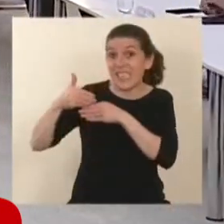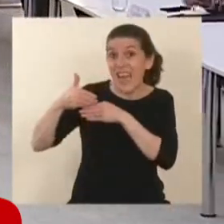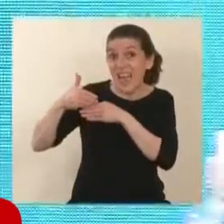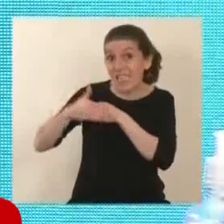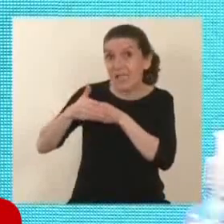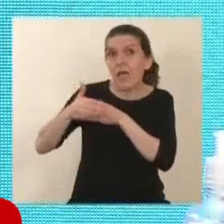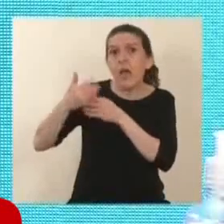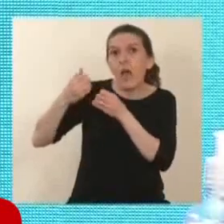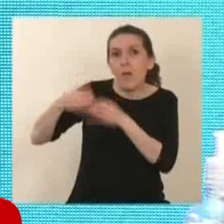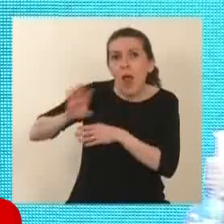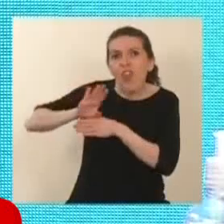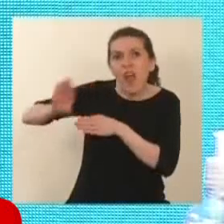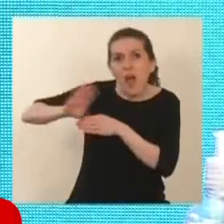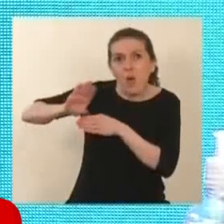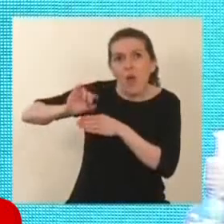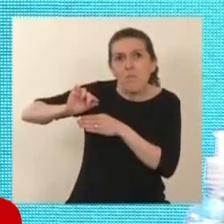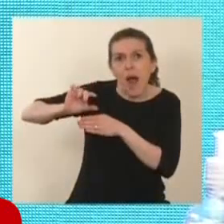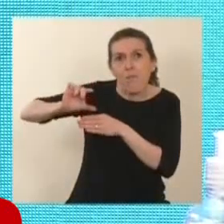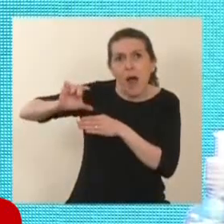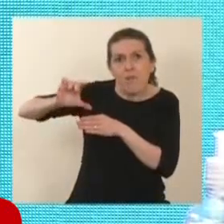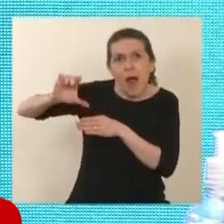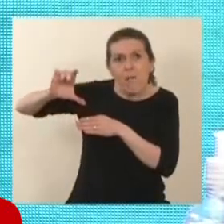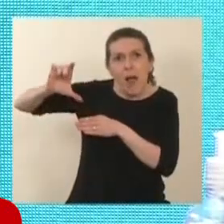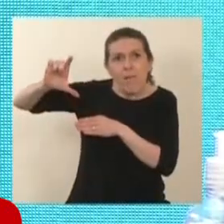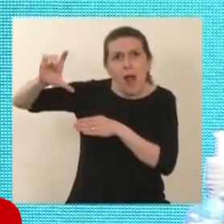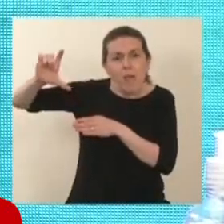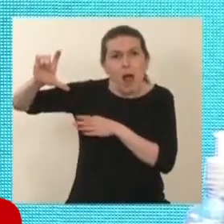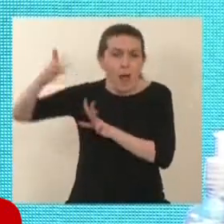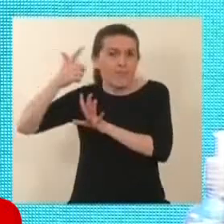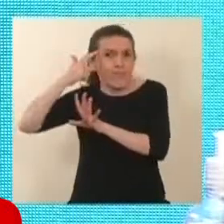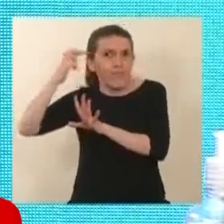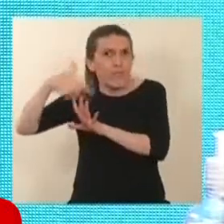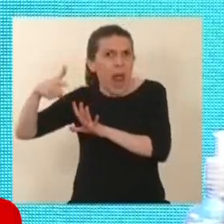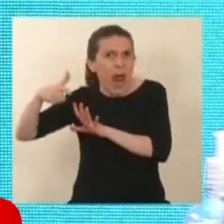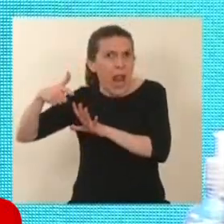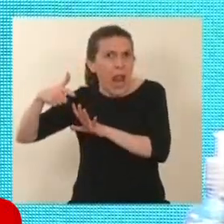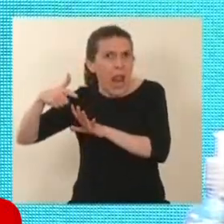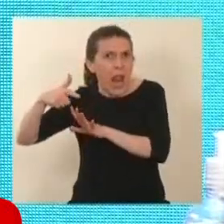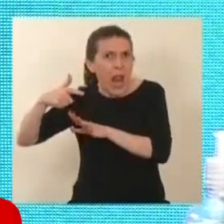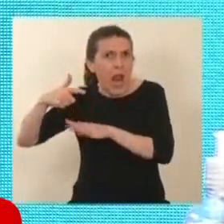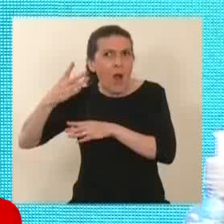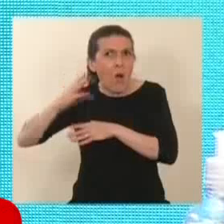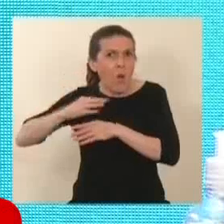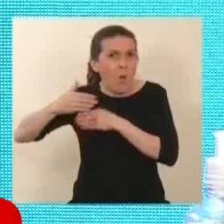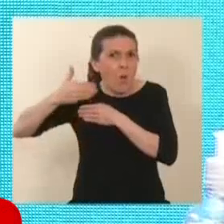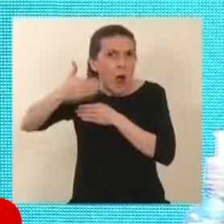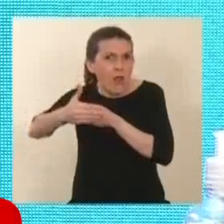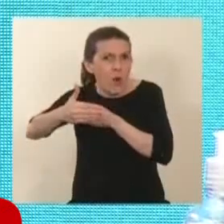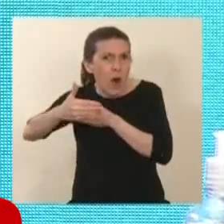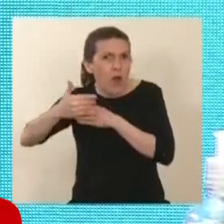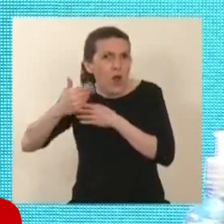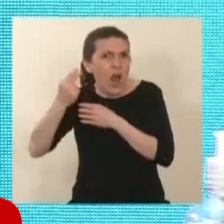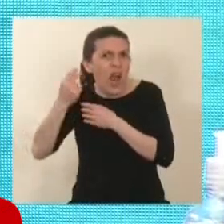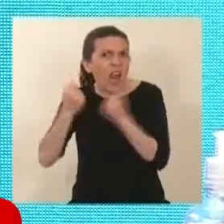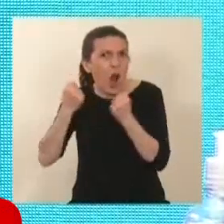sendero de endeudamiento bajo la expectativa de que se iba a transitar un camino virtuoso y